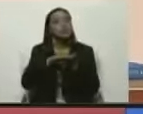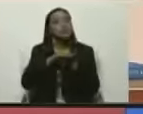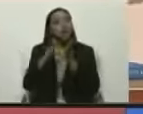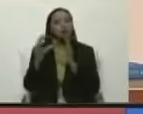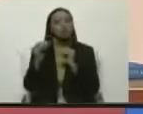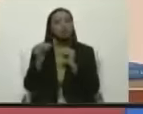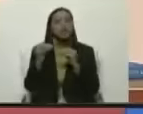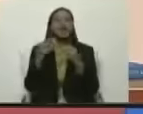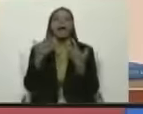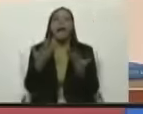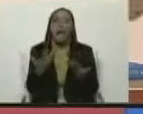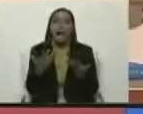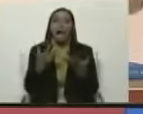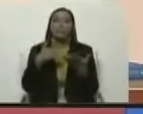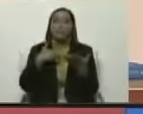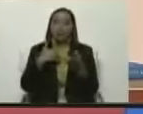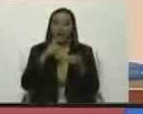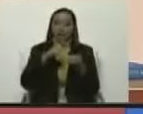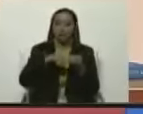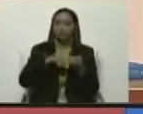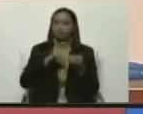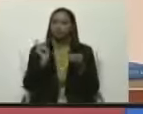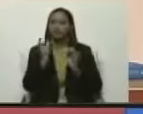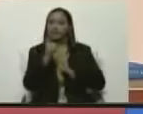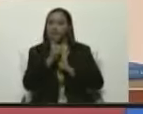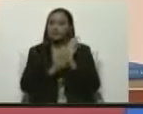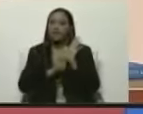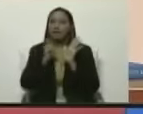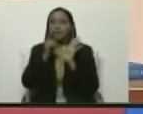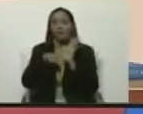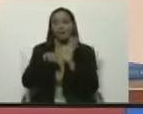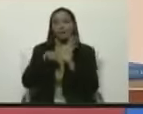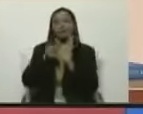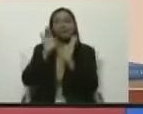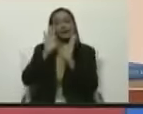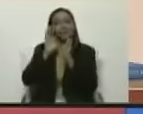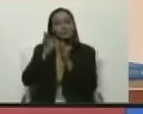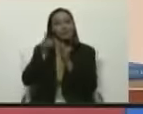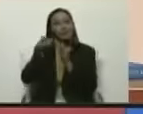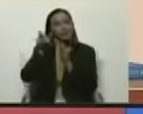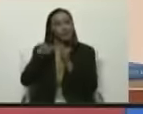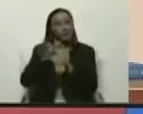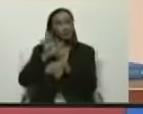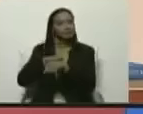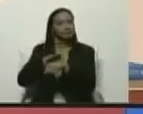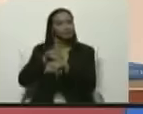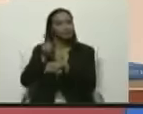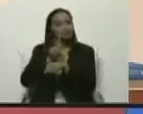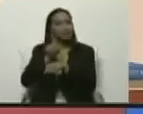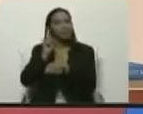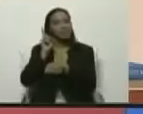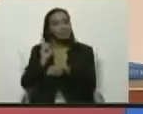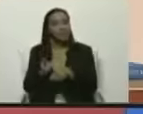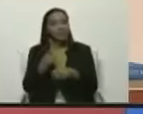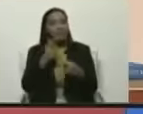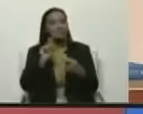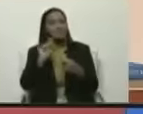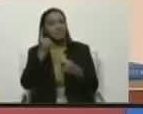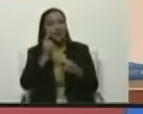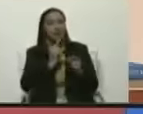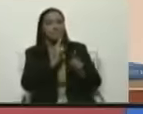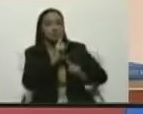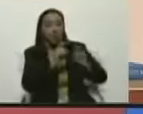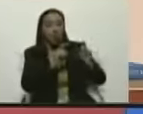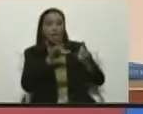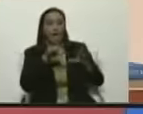Y además le llamamos la atención a quien lo inscribió sin haberle consultado. Es un ejercicio nuevo, pero